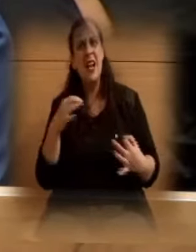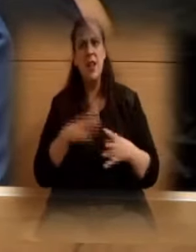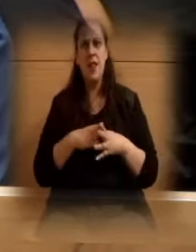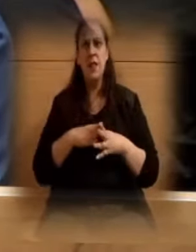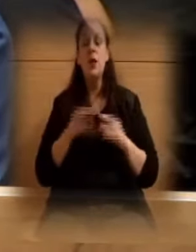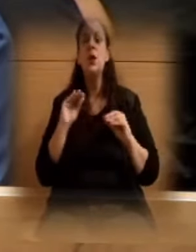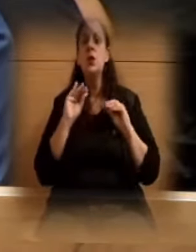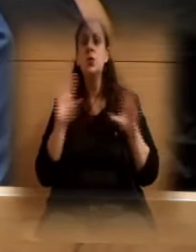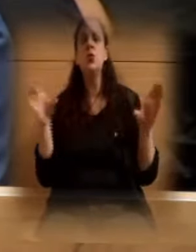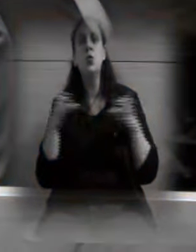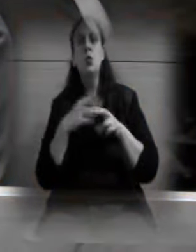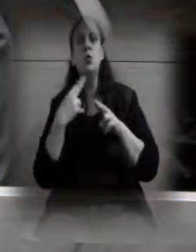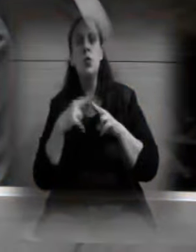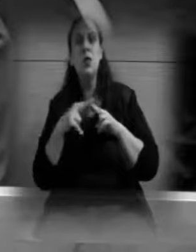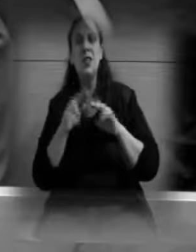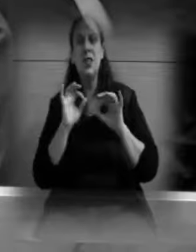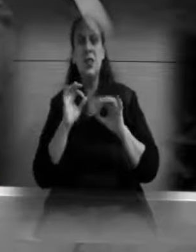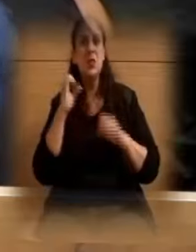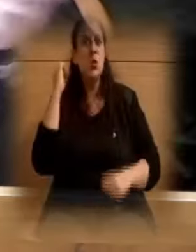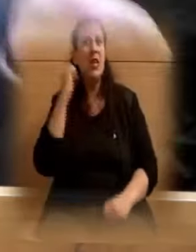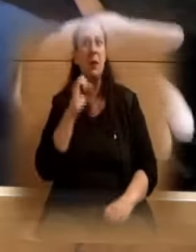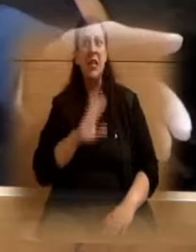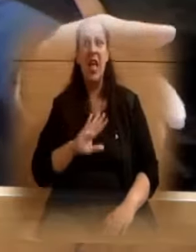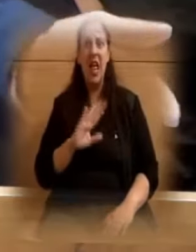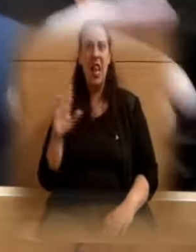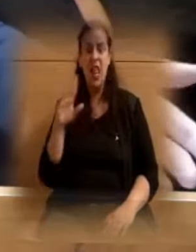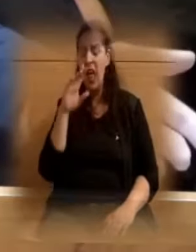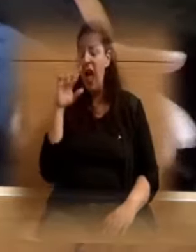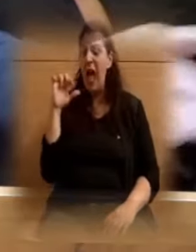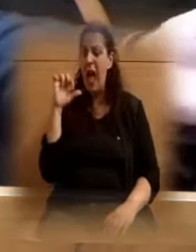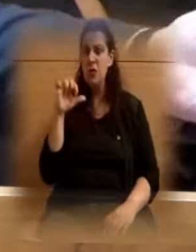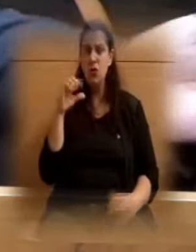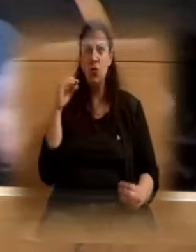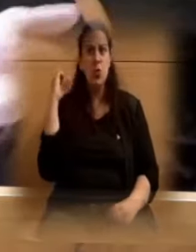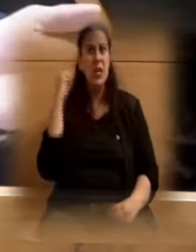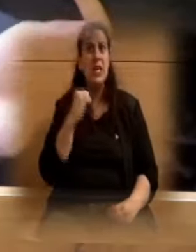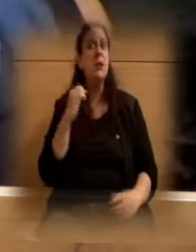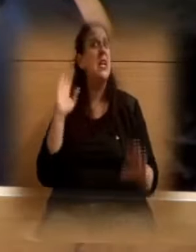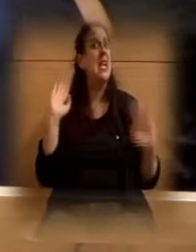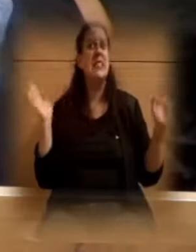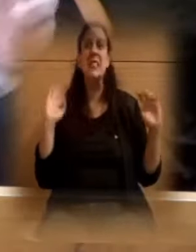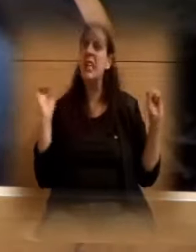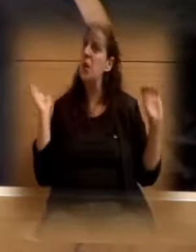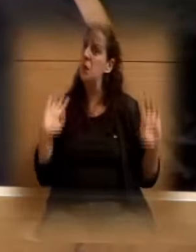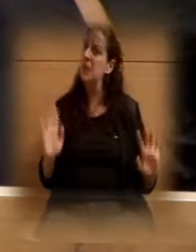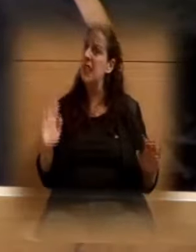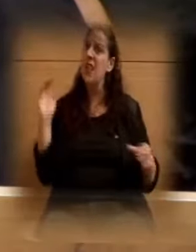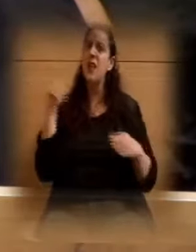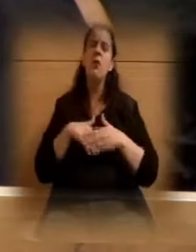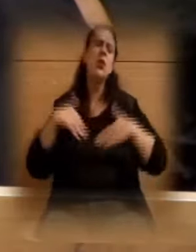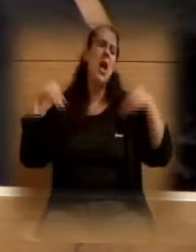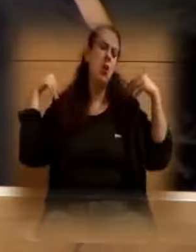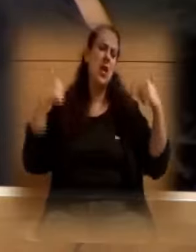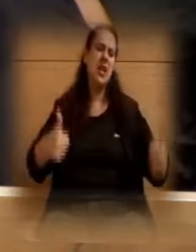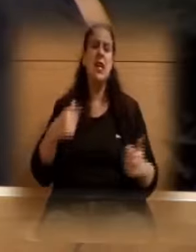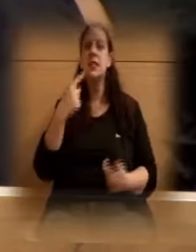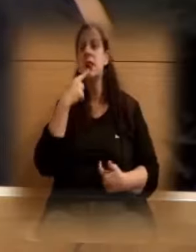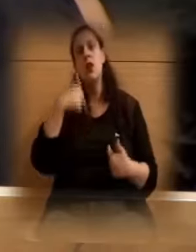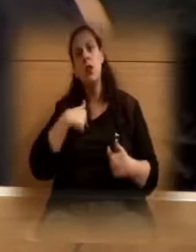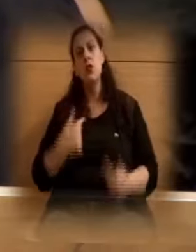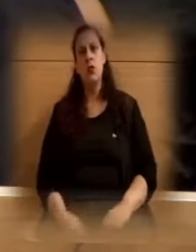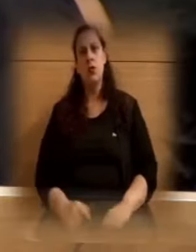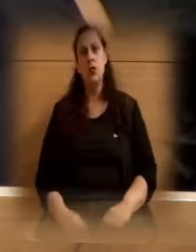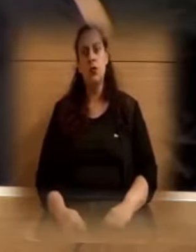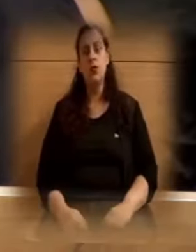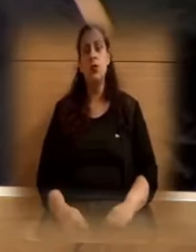vale su partido es un partido criminal y en años muy criminales Ya está no pasa nada voten lo que tengan que votar pero eso se lo digo yo